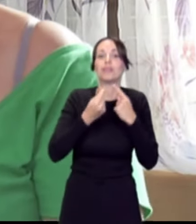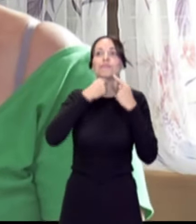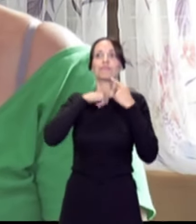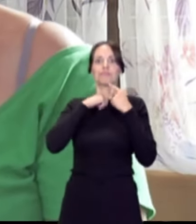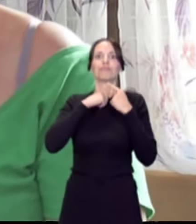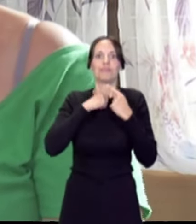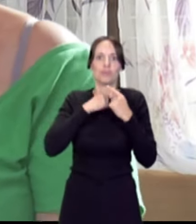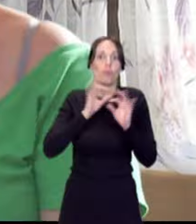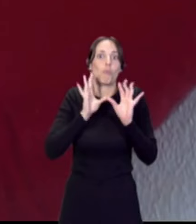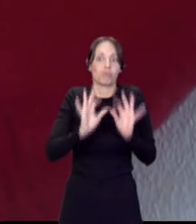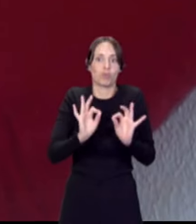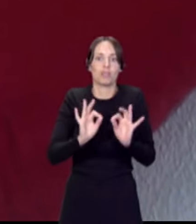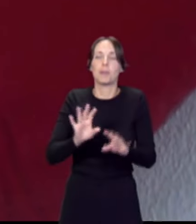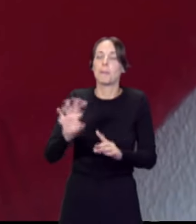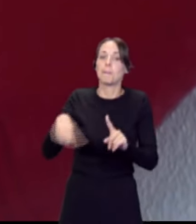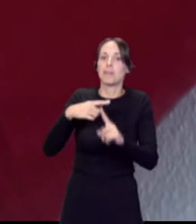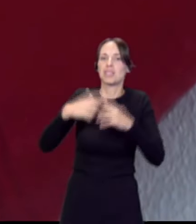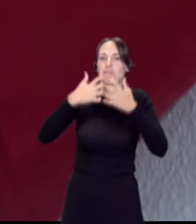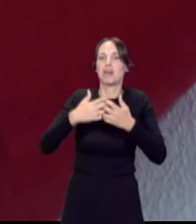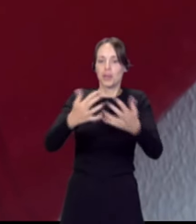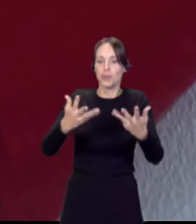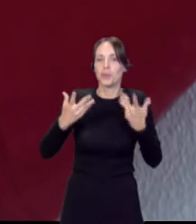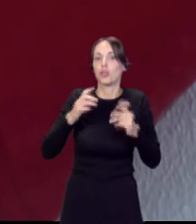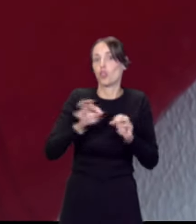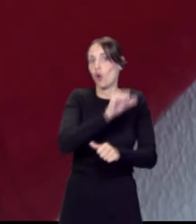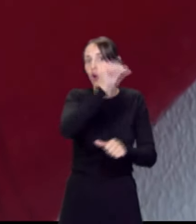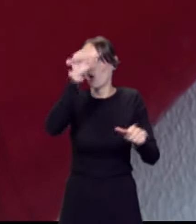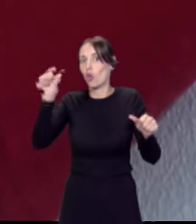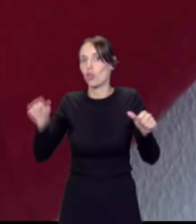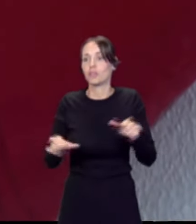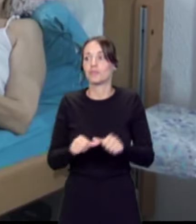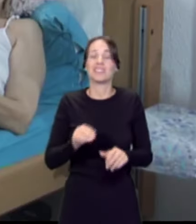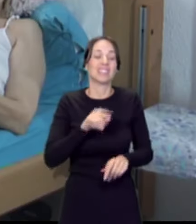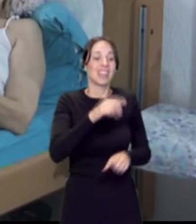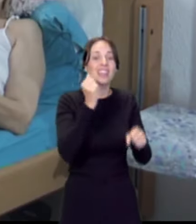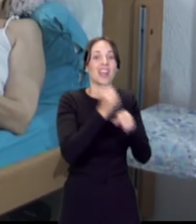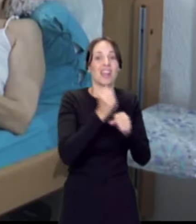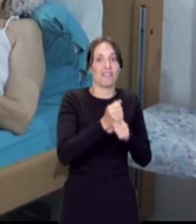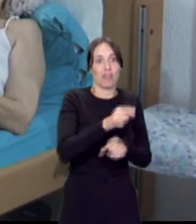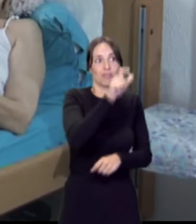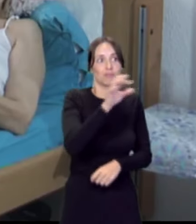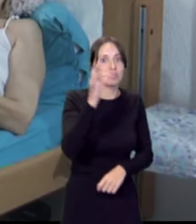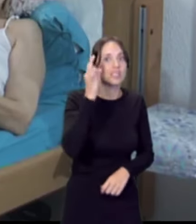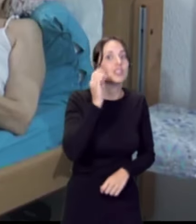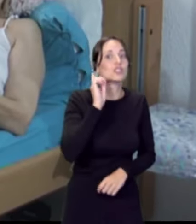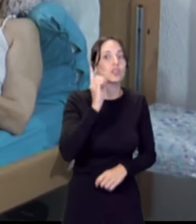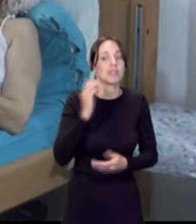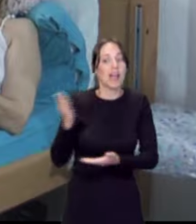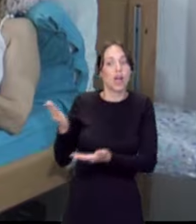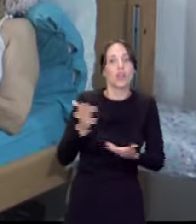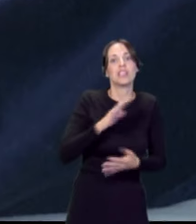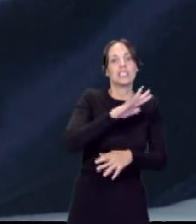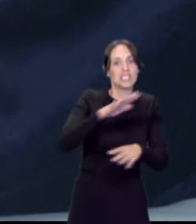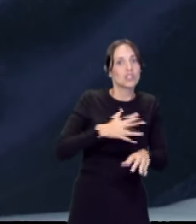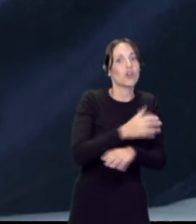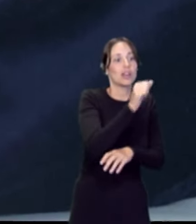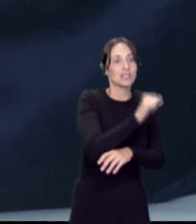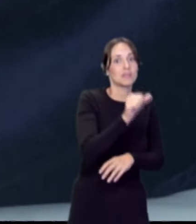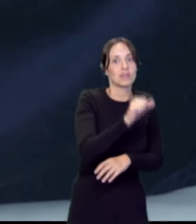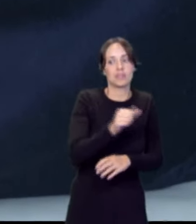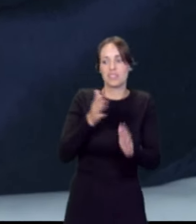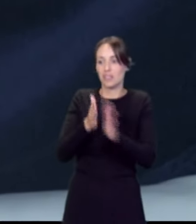puesta durante todo el día. Un trabajo para el que Macarena solo cuenta con ayuda 5 horas a la semana. Y son otros 5 o 6 meses que seguiré